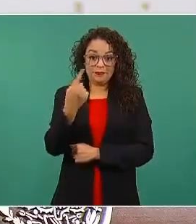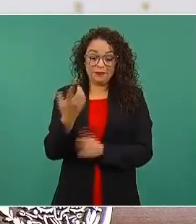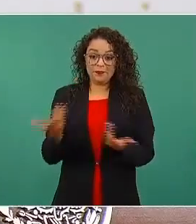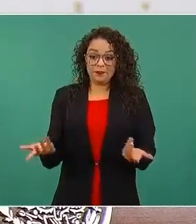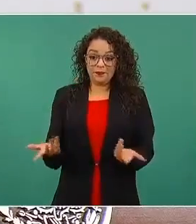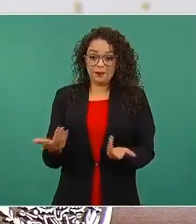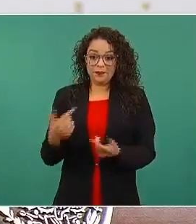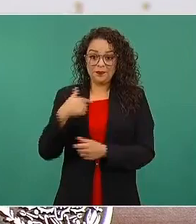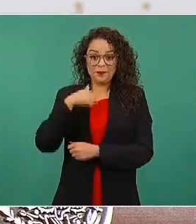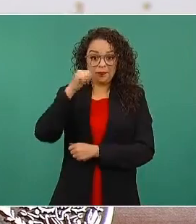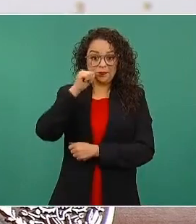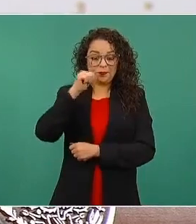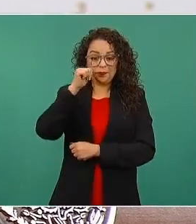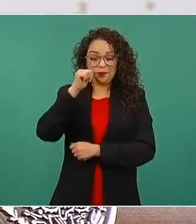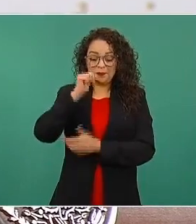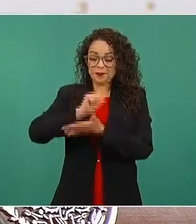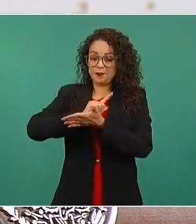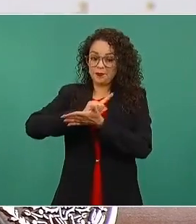blanco,